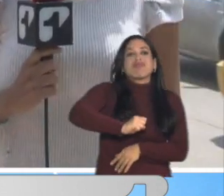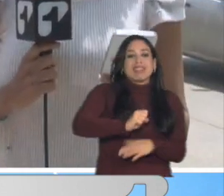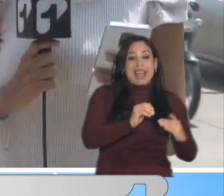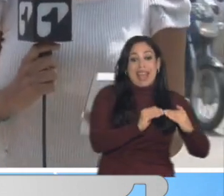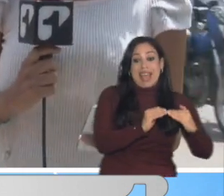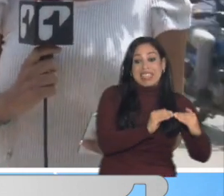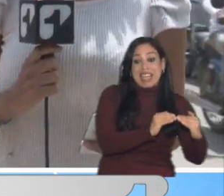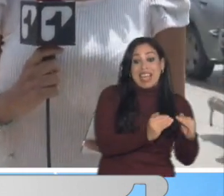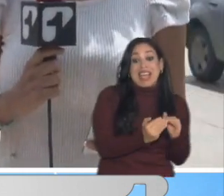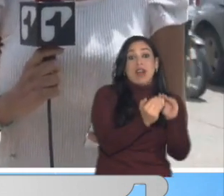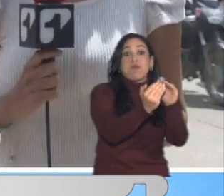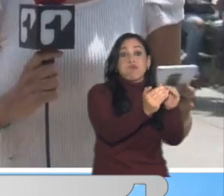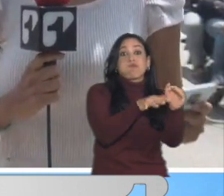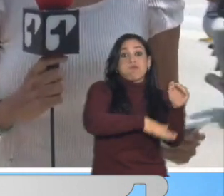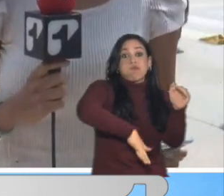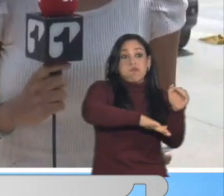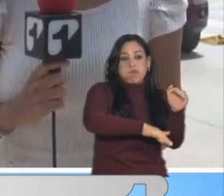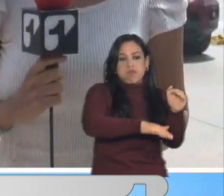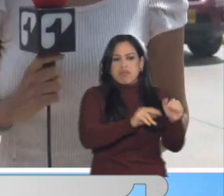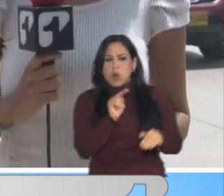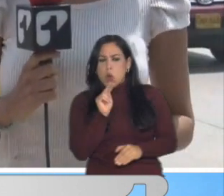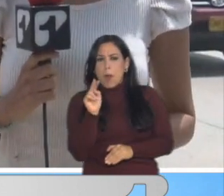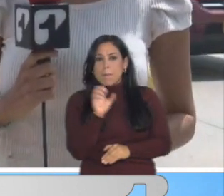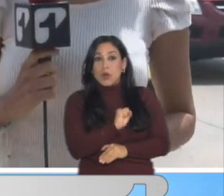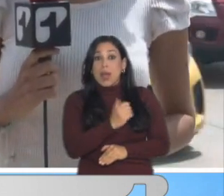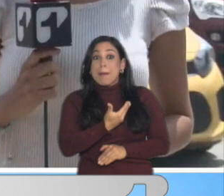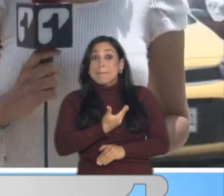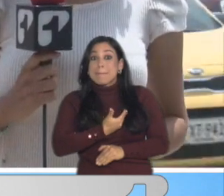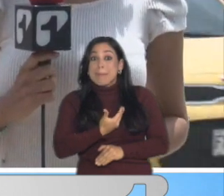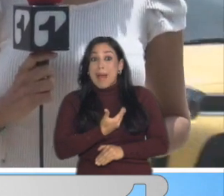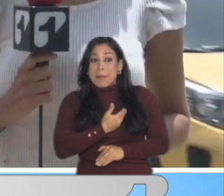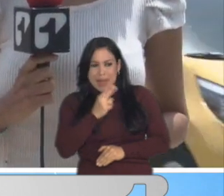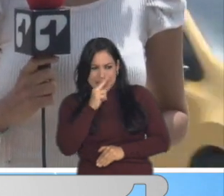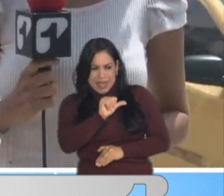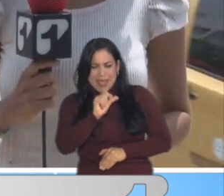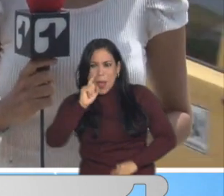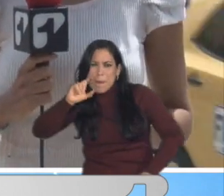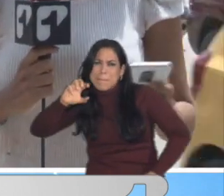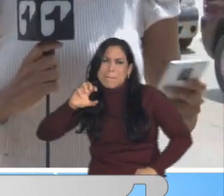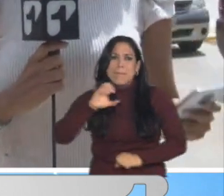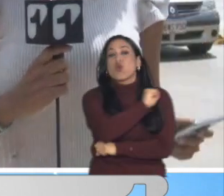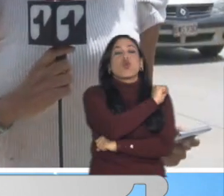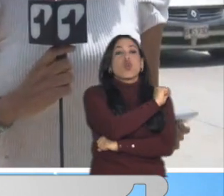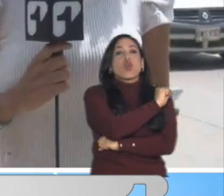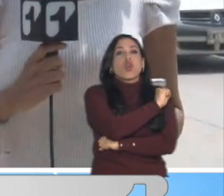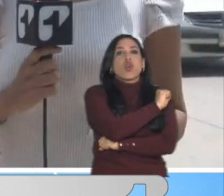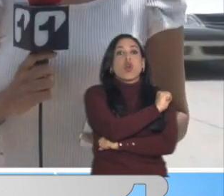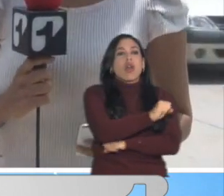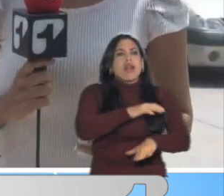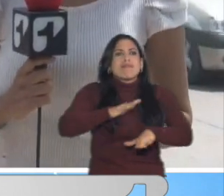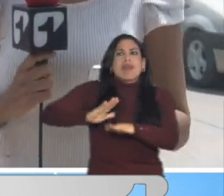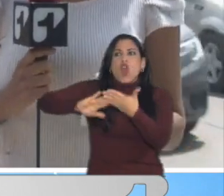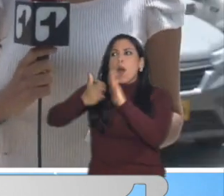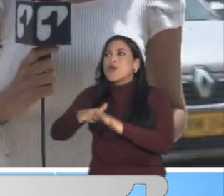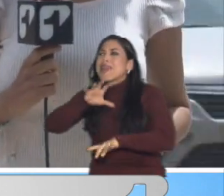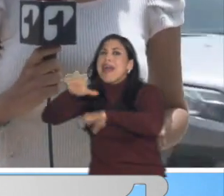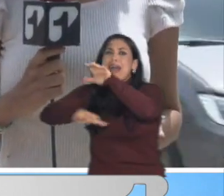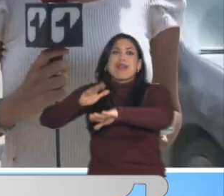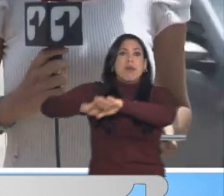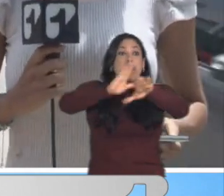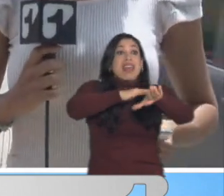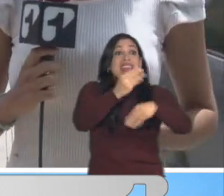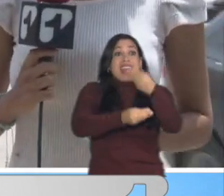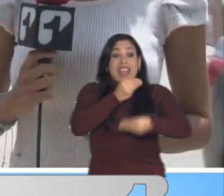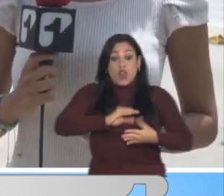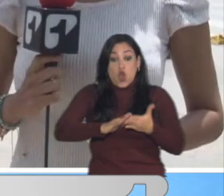vecina. En ese momento, afortunadamente, la madre de la menor se dio cuenta, alertó a la comunidad y esa